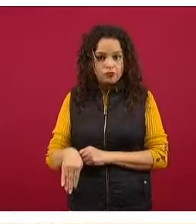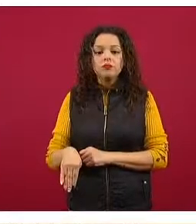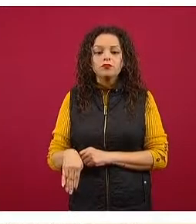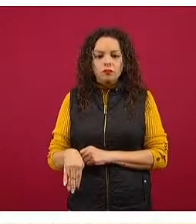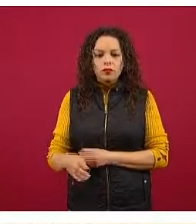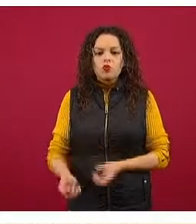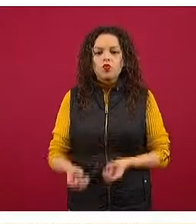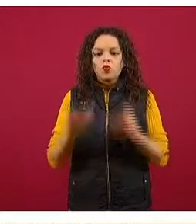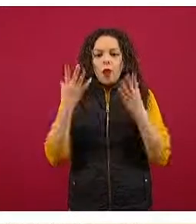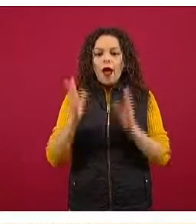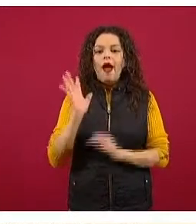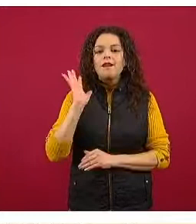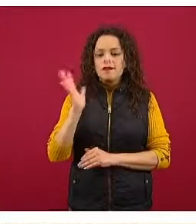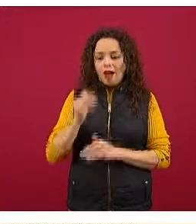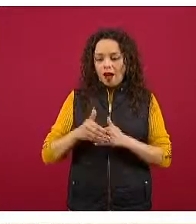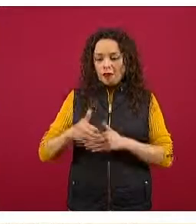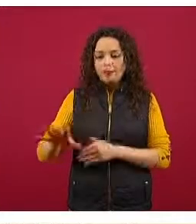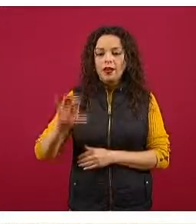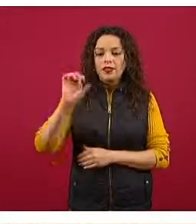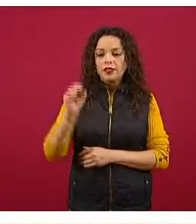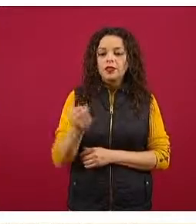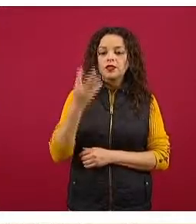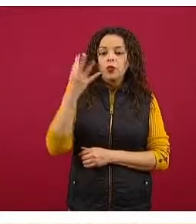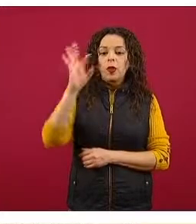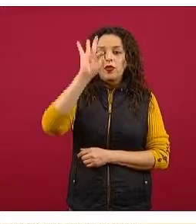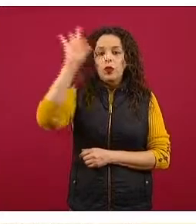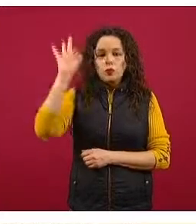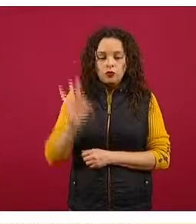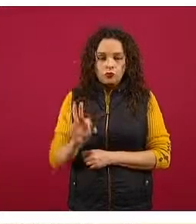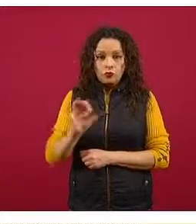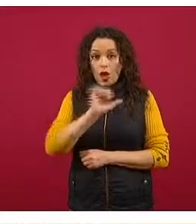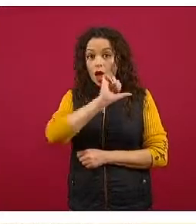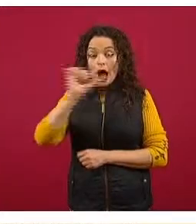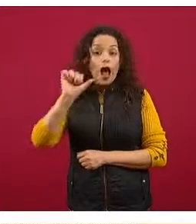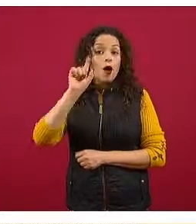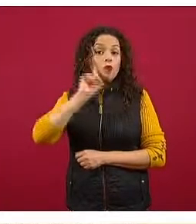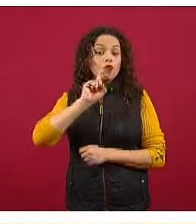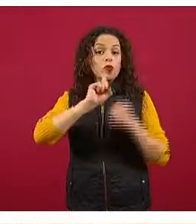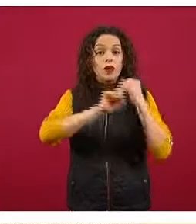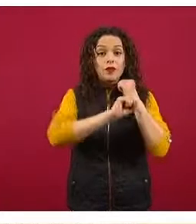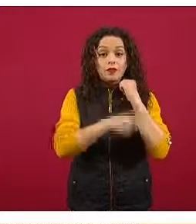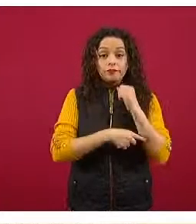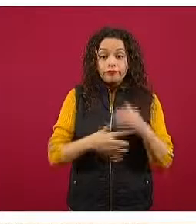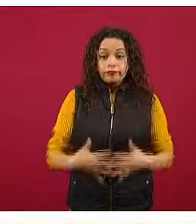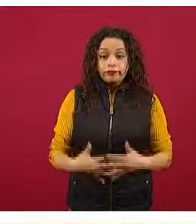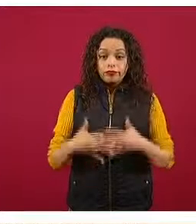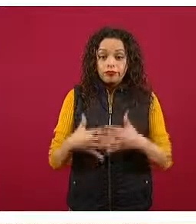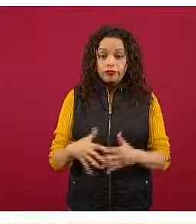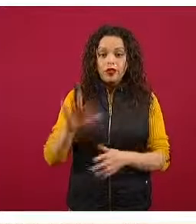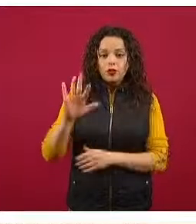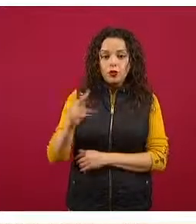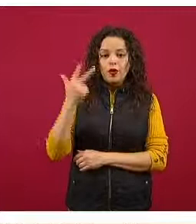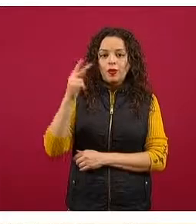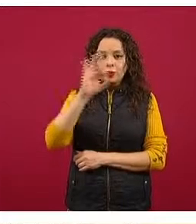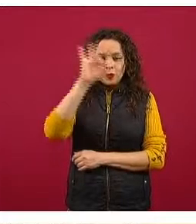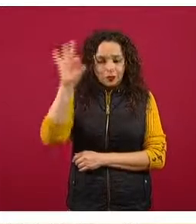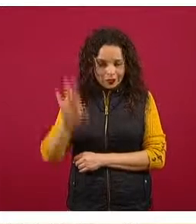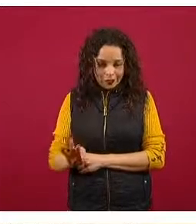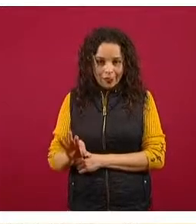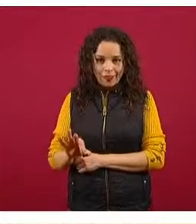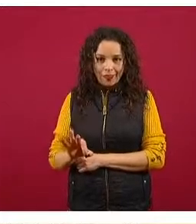del 64%. De las mujeres embarazadas, un avance del 58%. Invitamos a todas